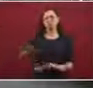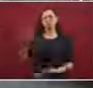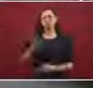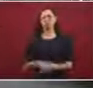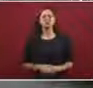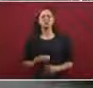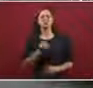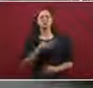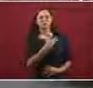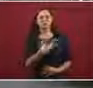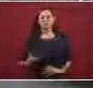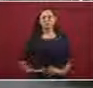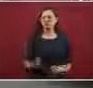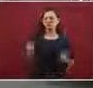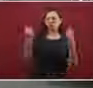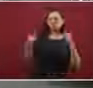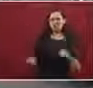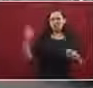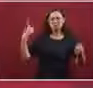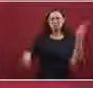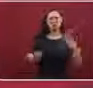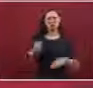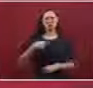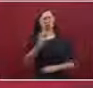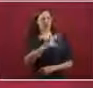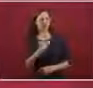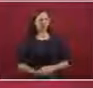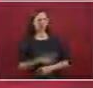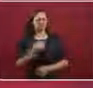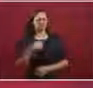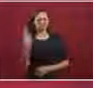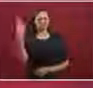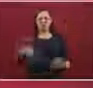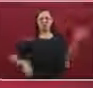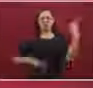autoritario. Nunca jamás